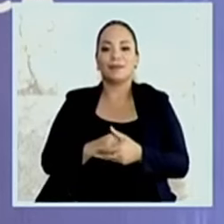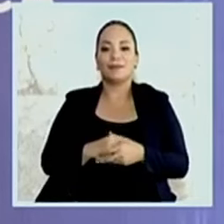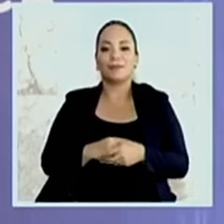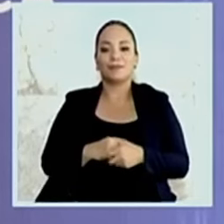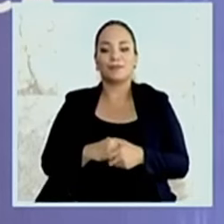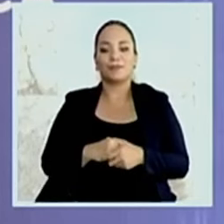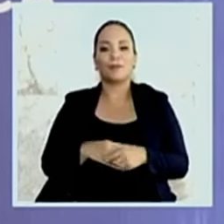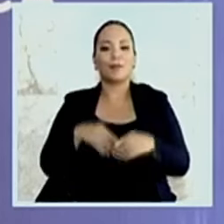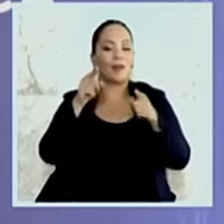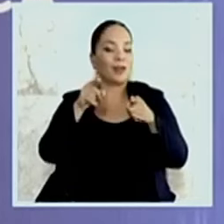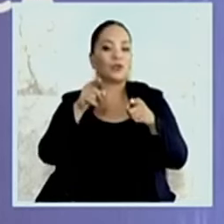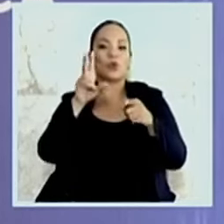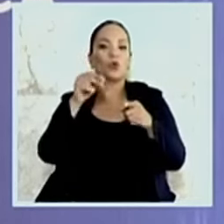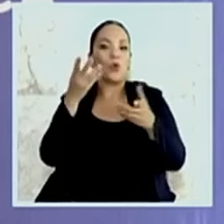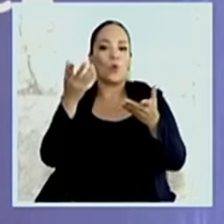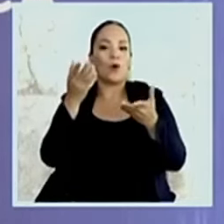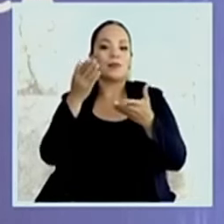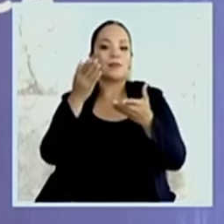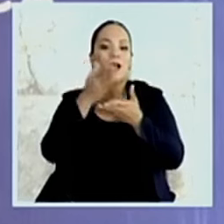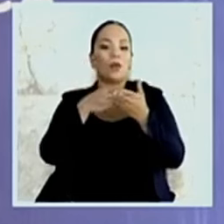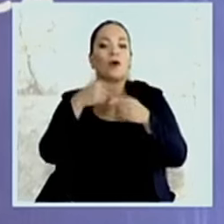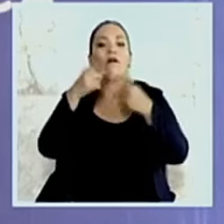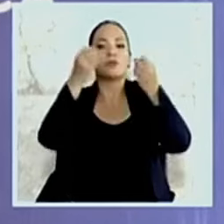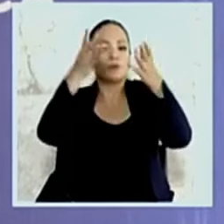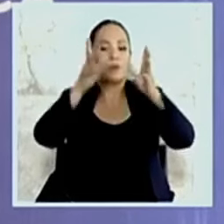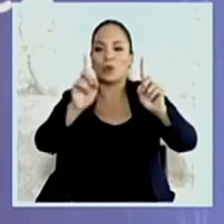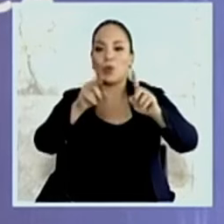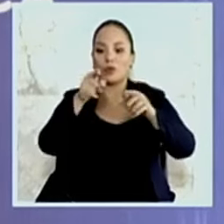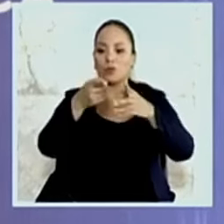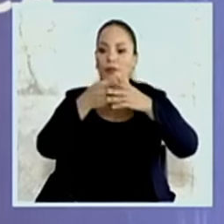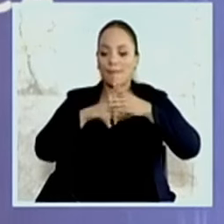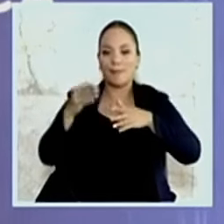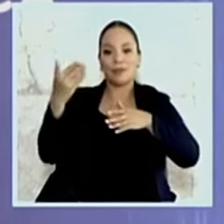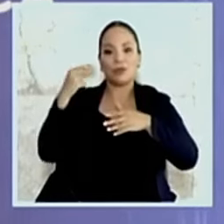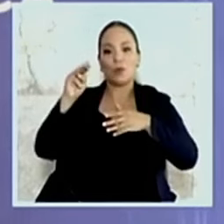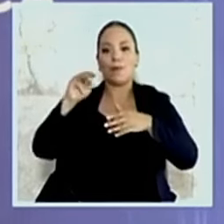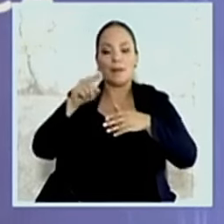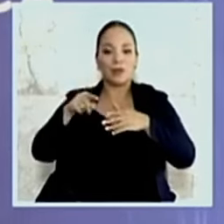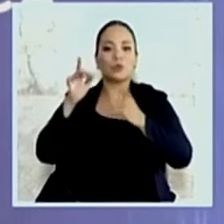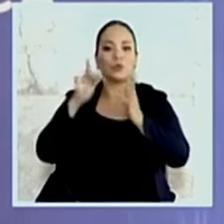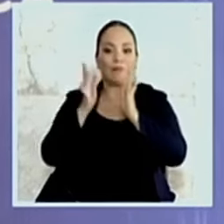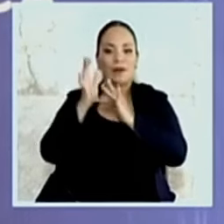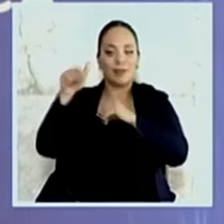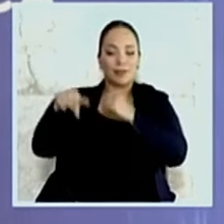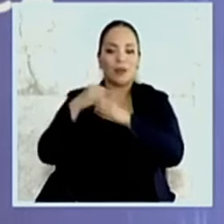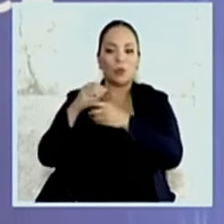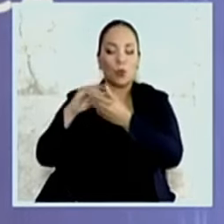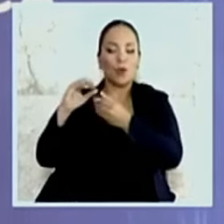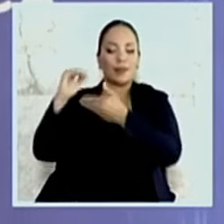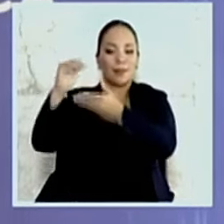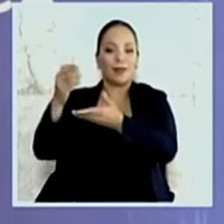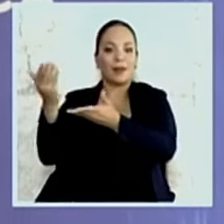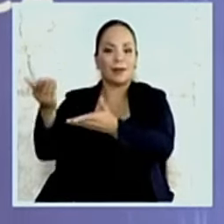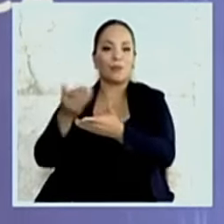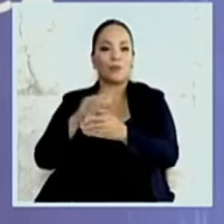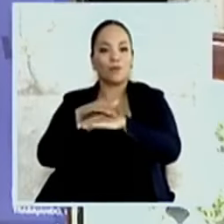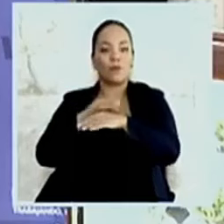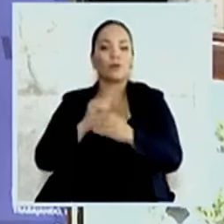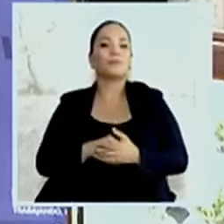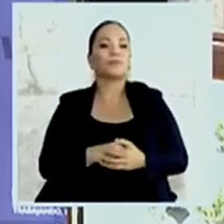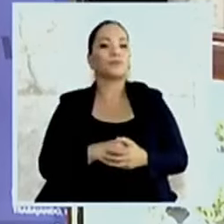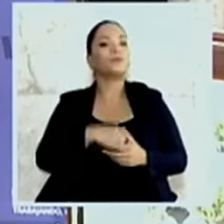Rica. ¿Ven que sí se puede? Entonces, cuéntele, señora ministra, porque esto no es